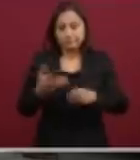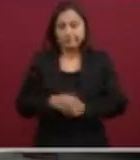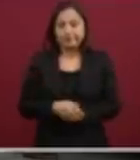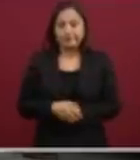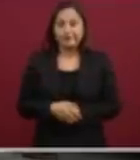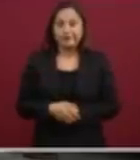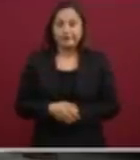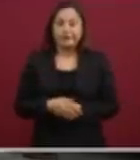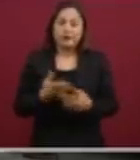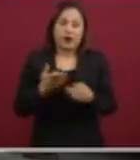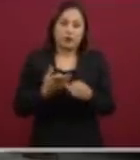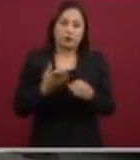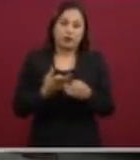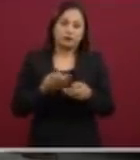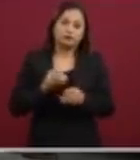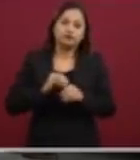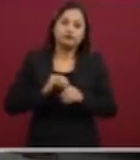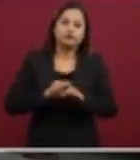es informar,